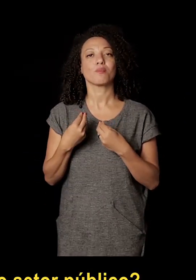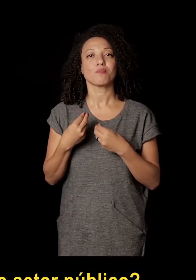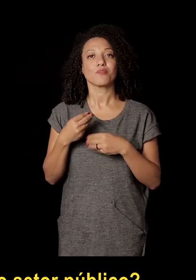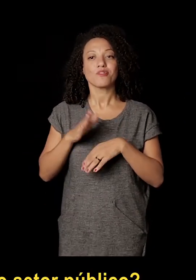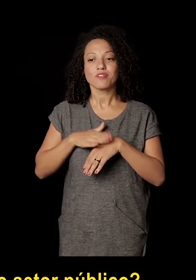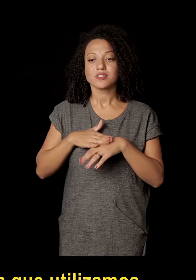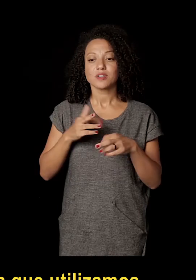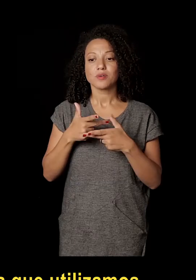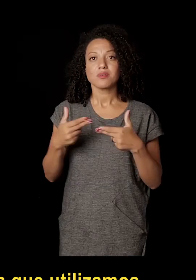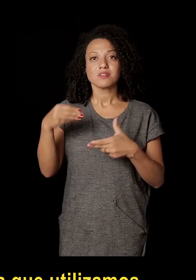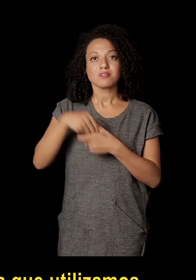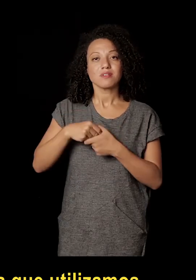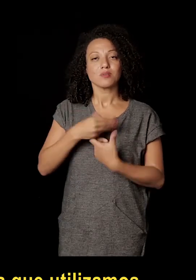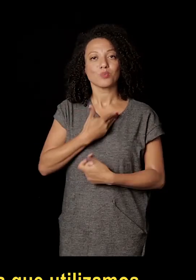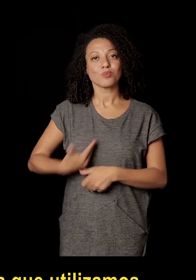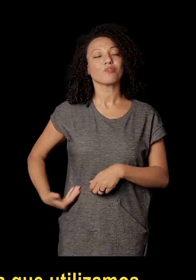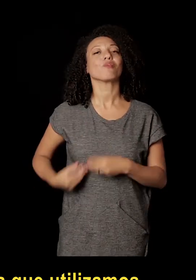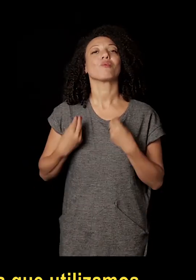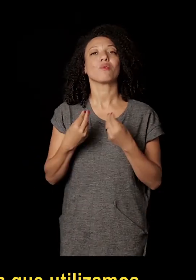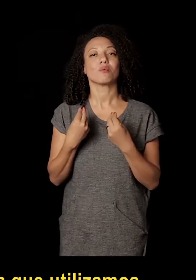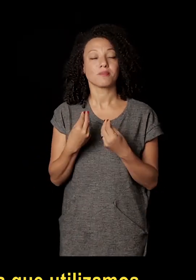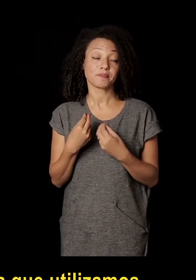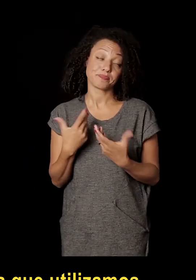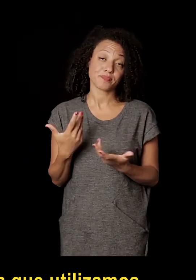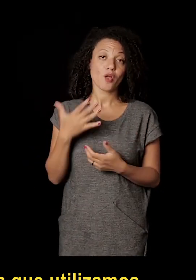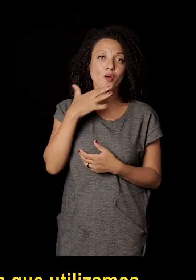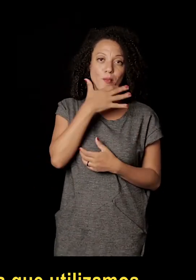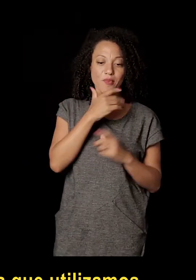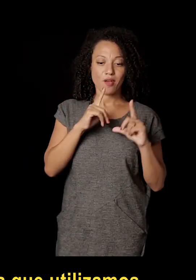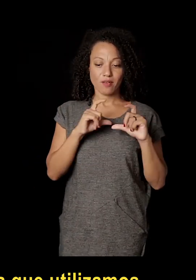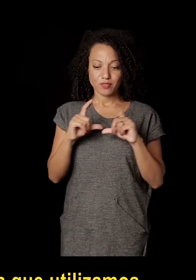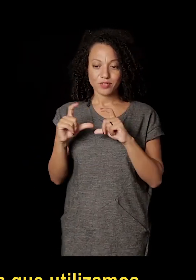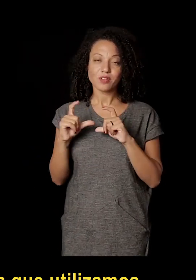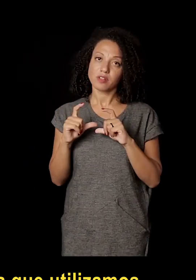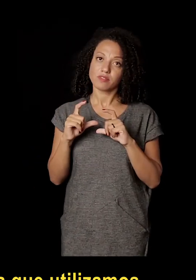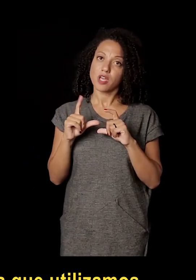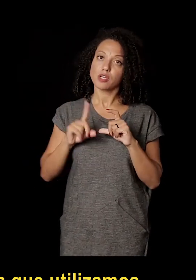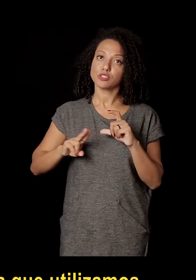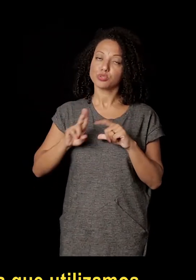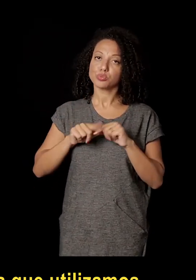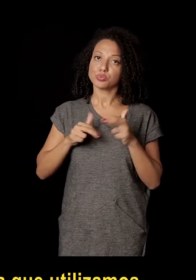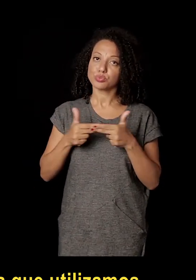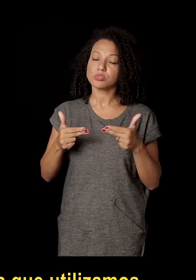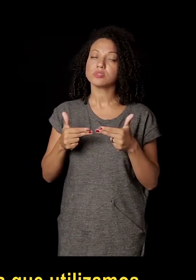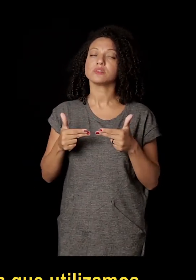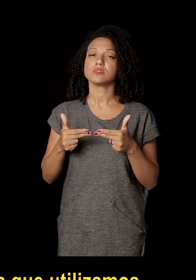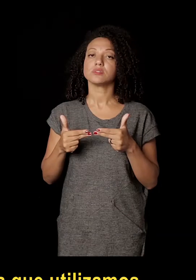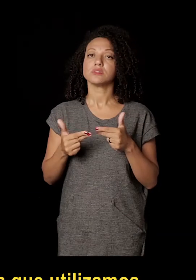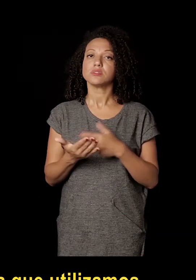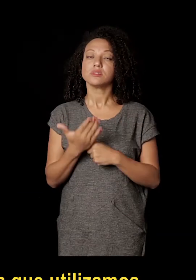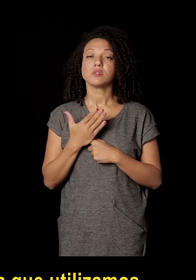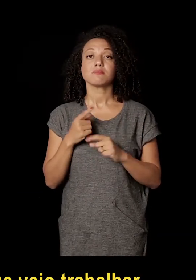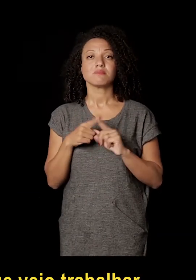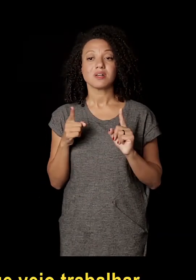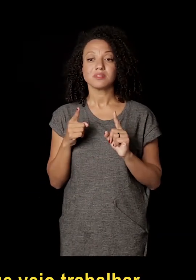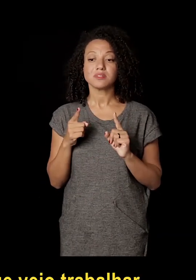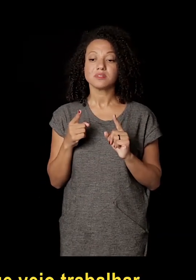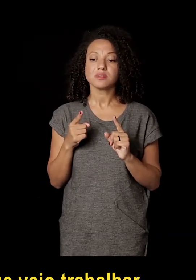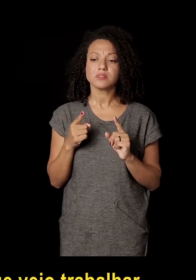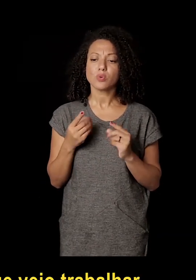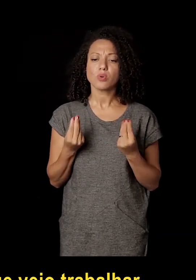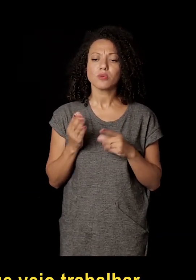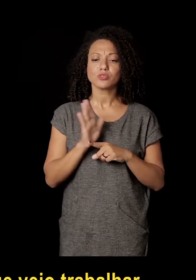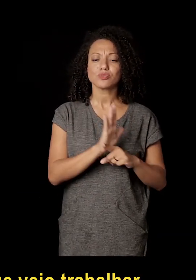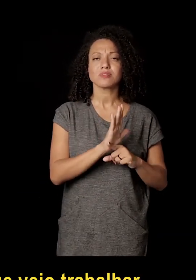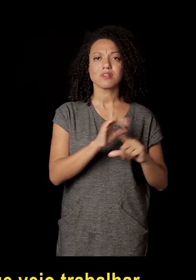de cosas hacemos? Obviamente la fotografía es la herramienta que utilizamos. ¿Qué podemos hacer con la fotografía? Y nos planteamos